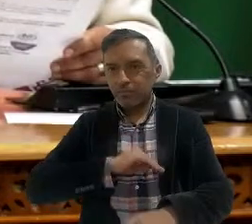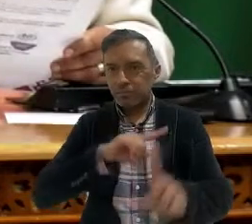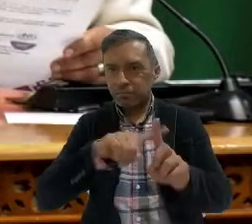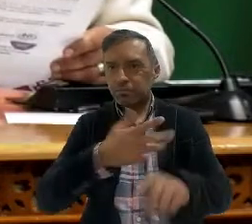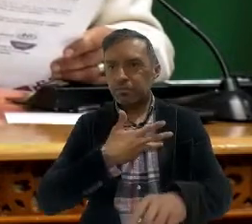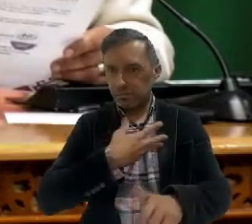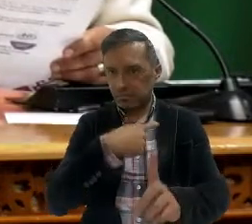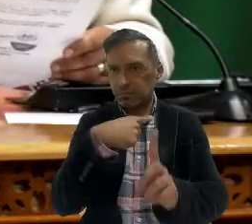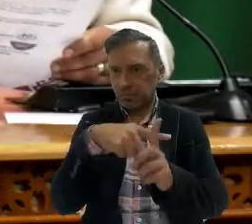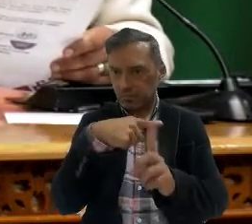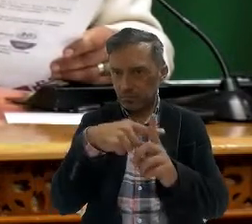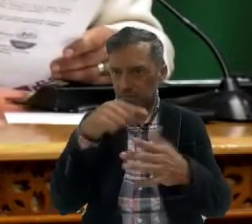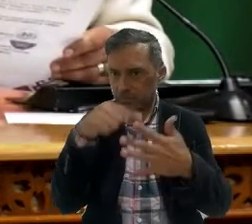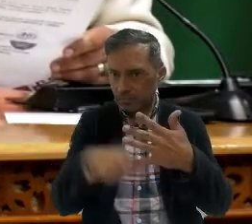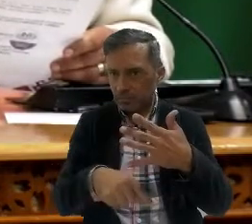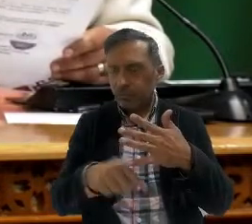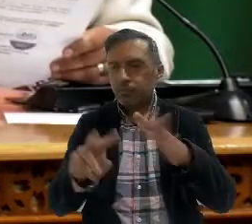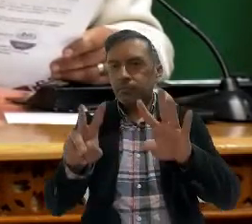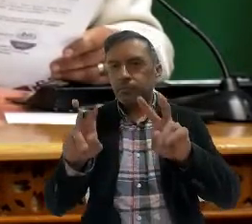realizados con la industria